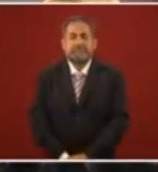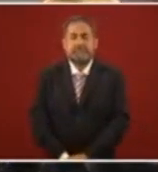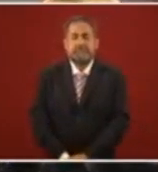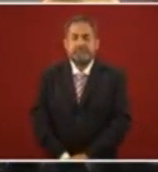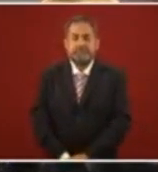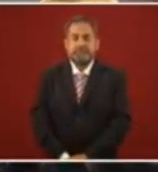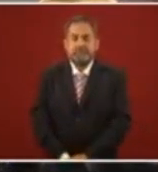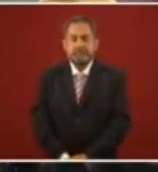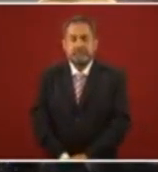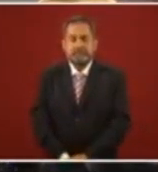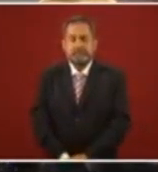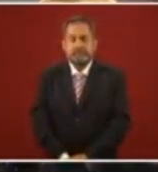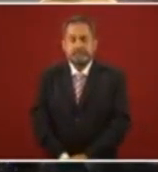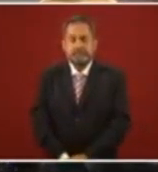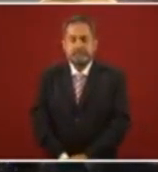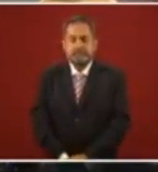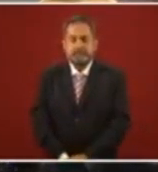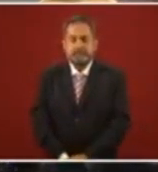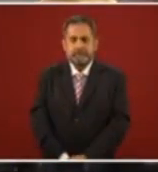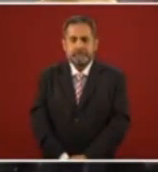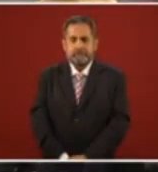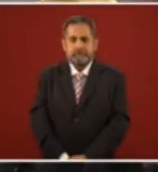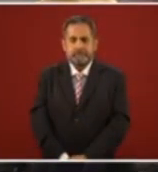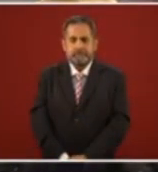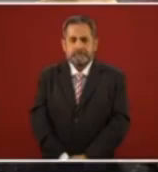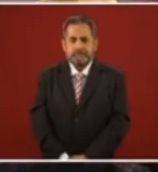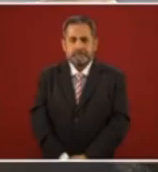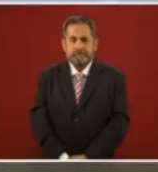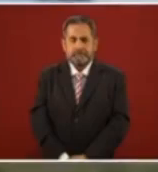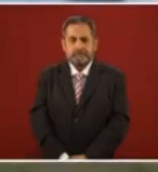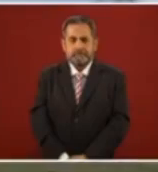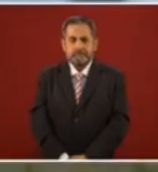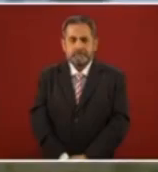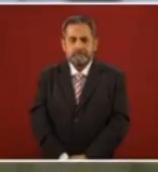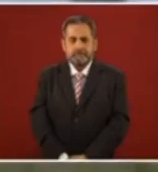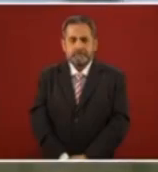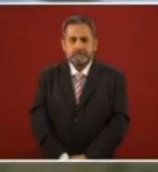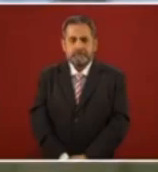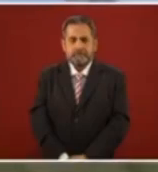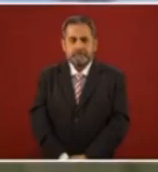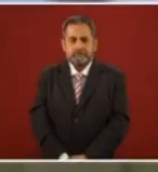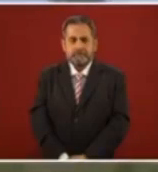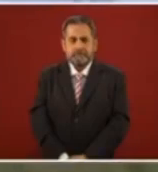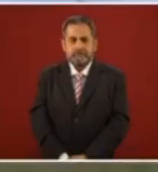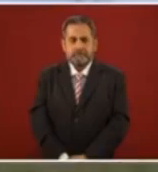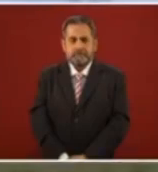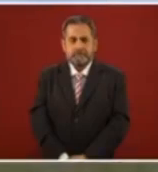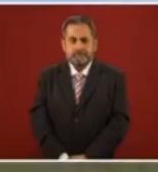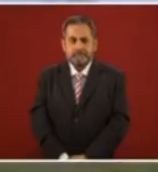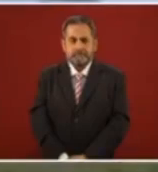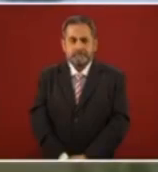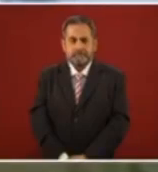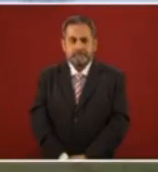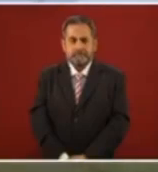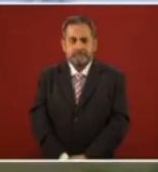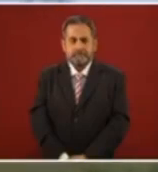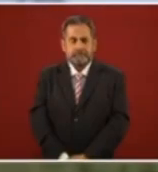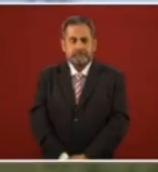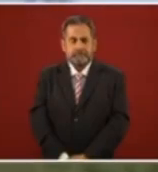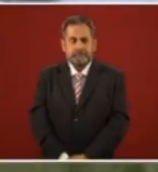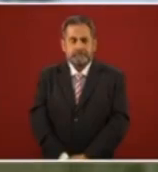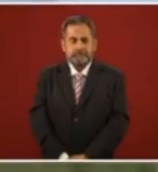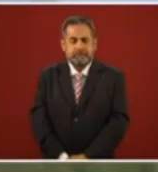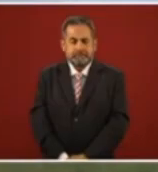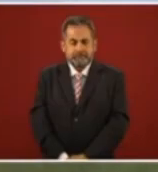nosotros... ...podemos hacer eso... ...computarlo... que... otra vez... ...vamos a presentar... ...de seguridad... ...este... ...ya le está... ...en el